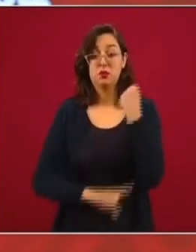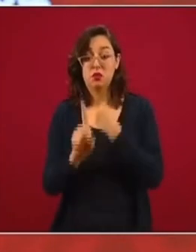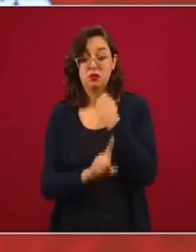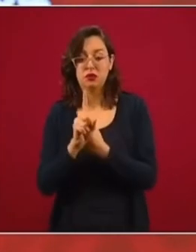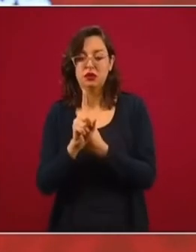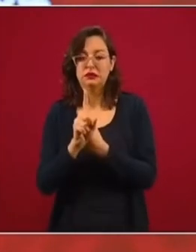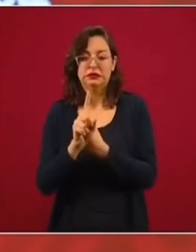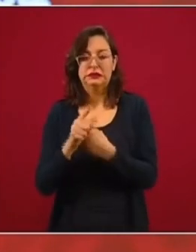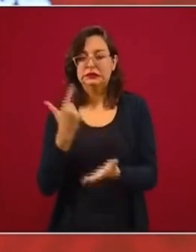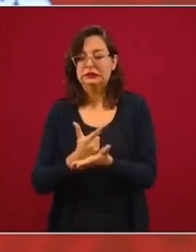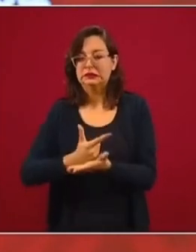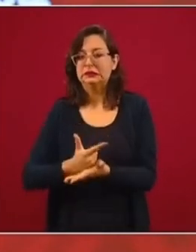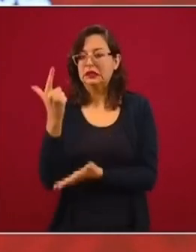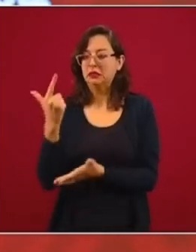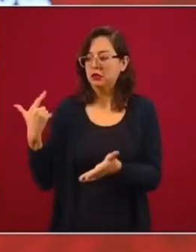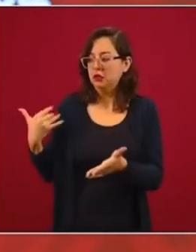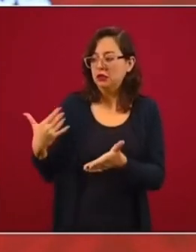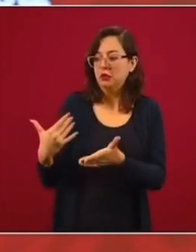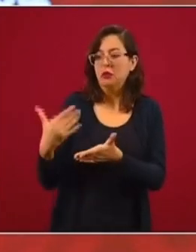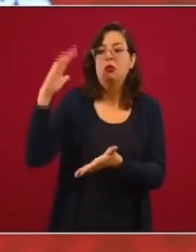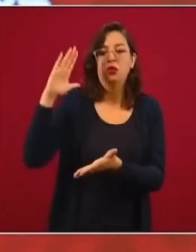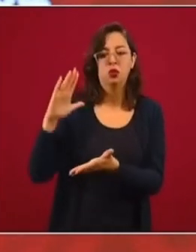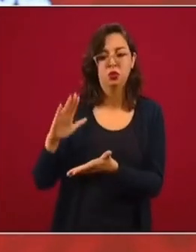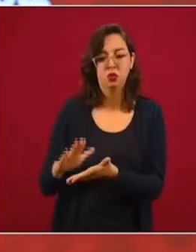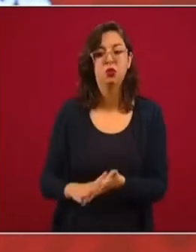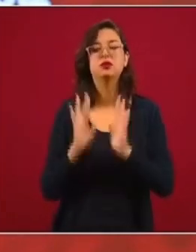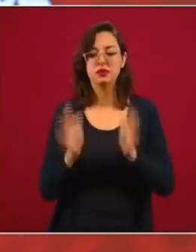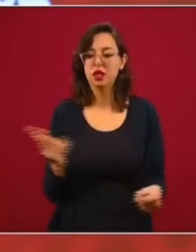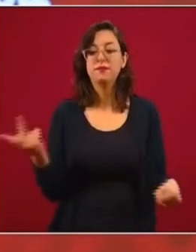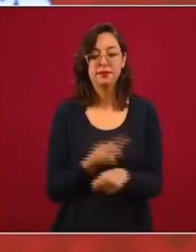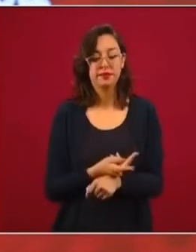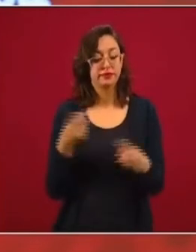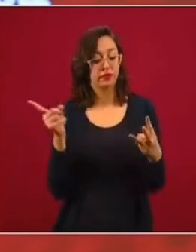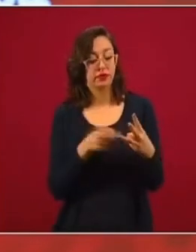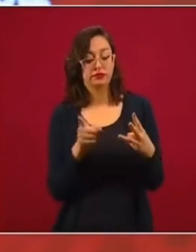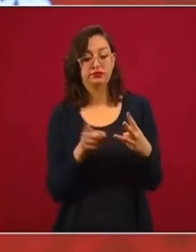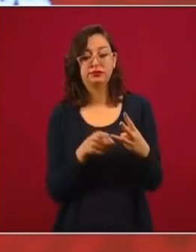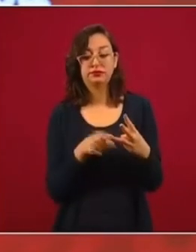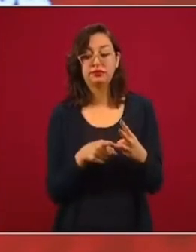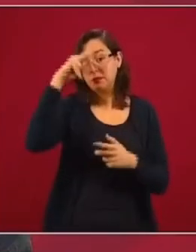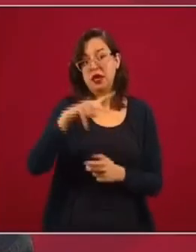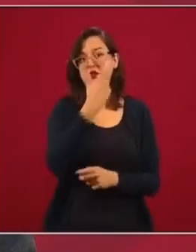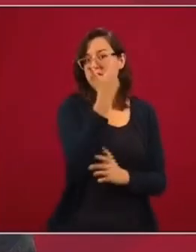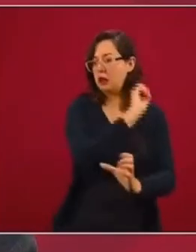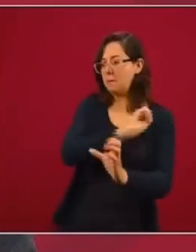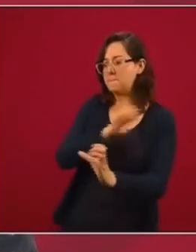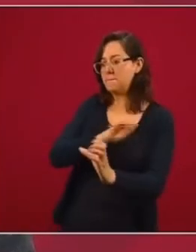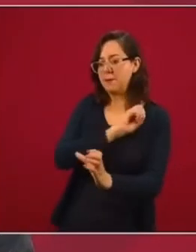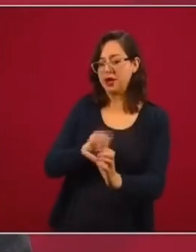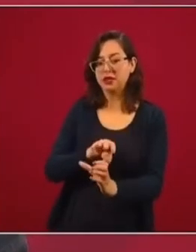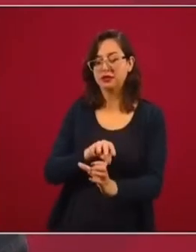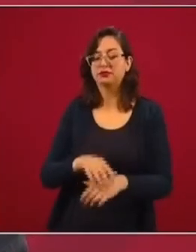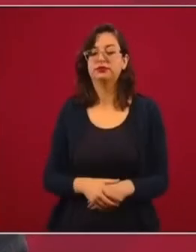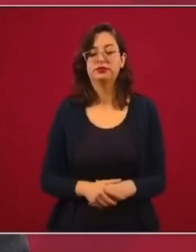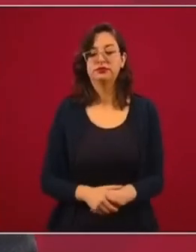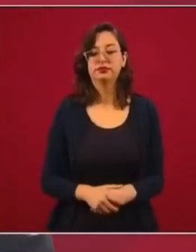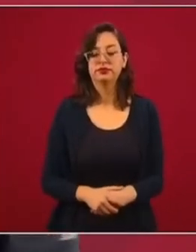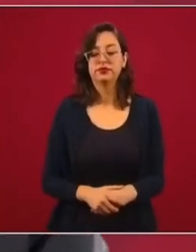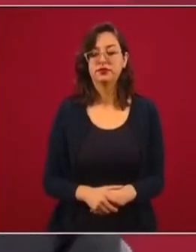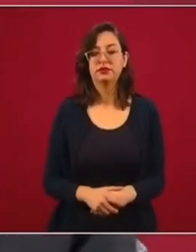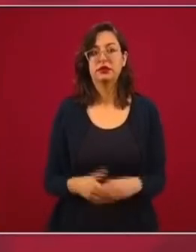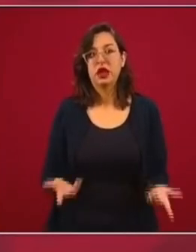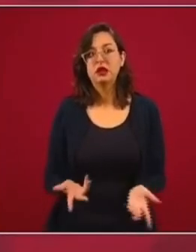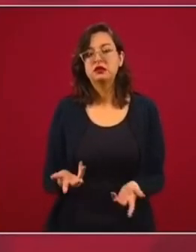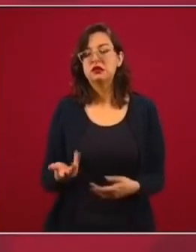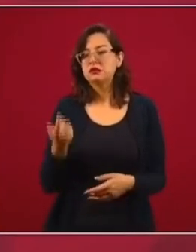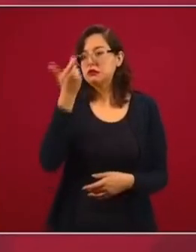que ya pasó lo peor. Y el tercer dato, que es muy bueno, es el de las remesas. El peor mes en términos